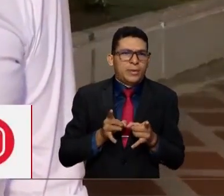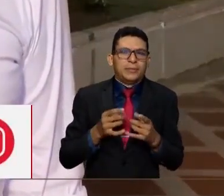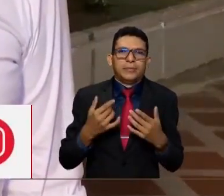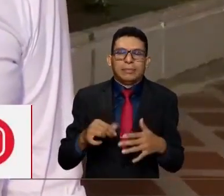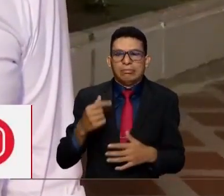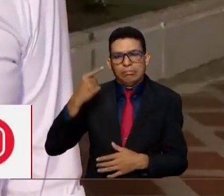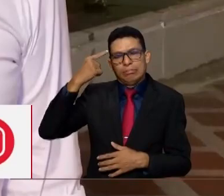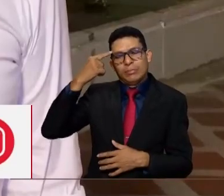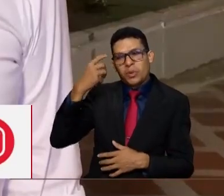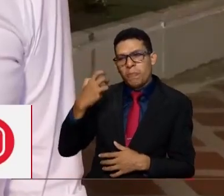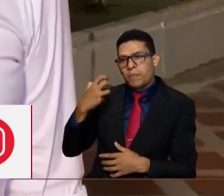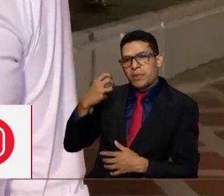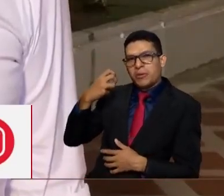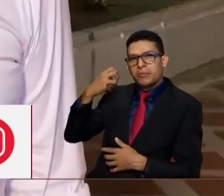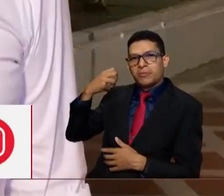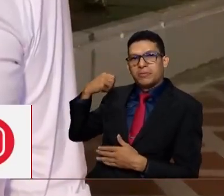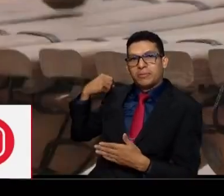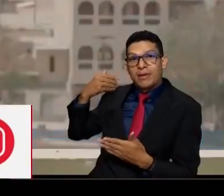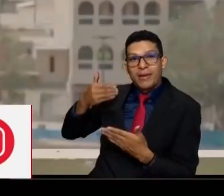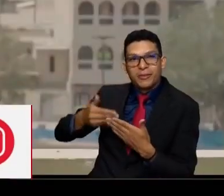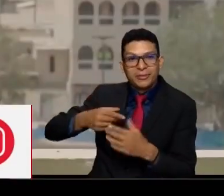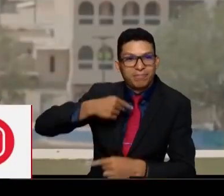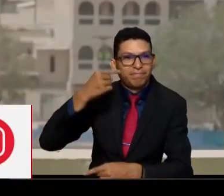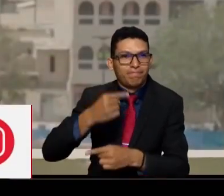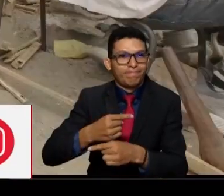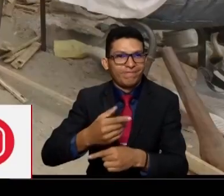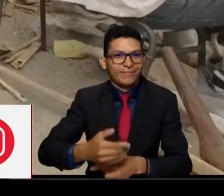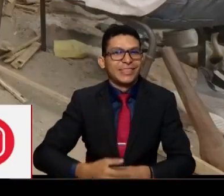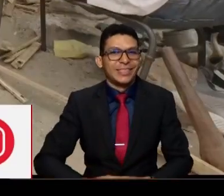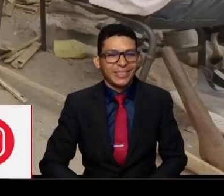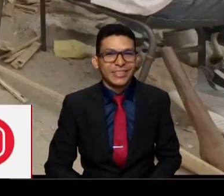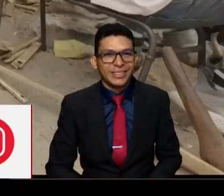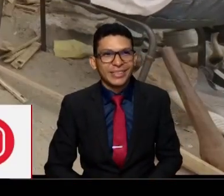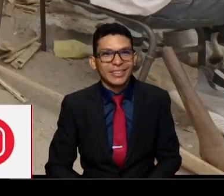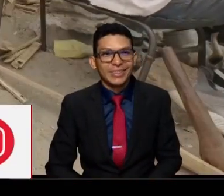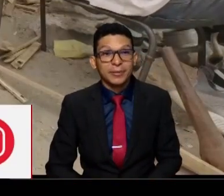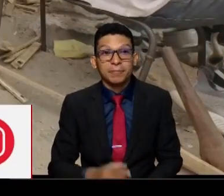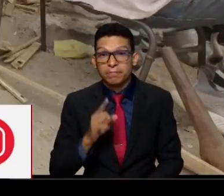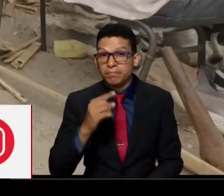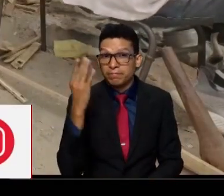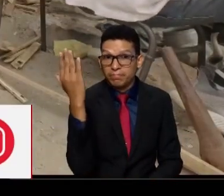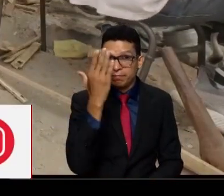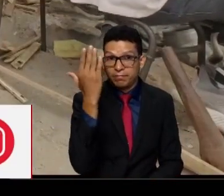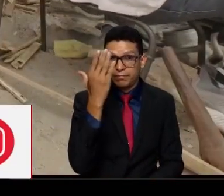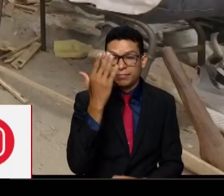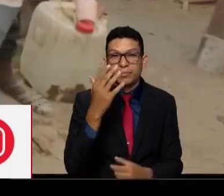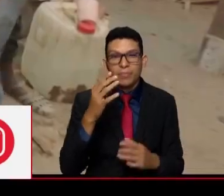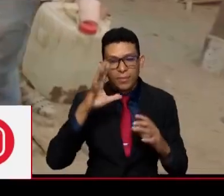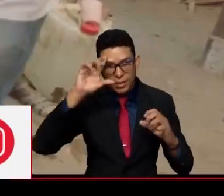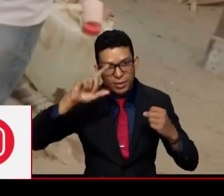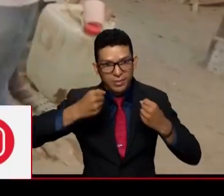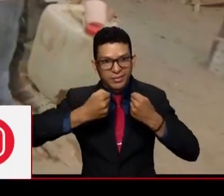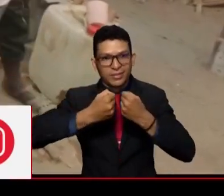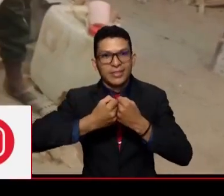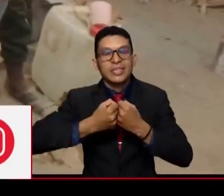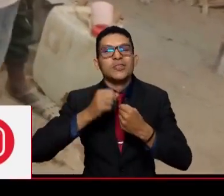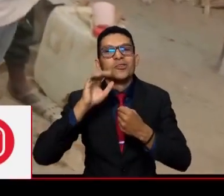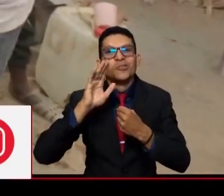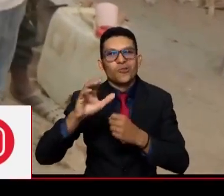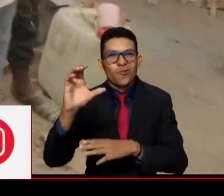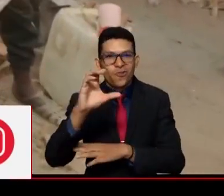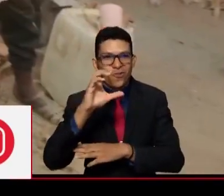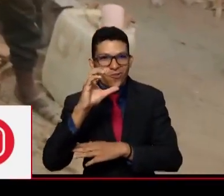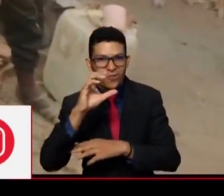mirando todo lo que ha pasado para llegar a este momento. Este documental, realizado en conjunto con Señal Colombia, se